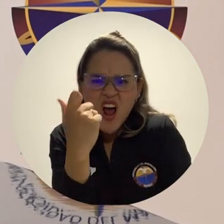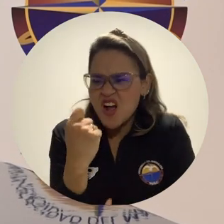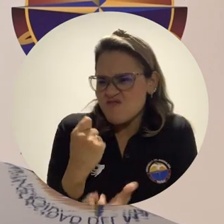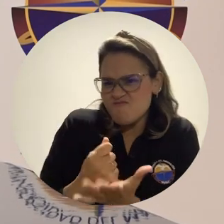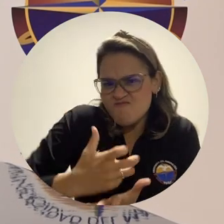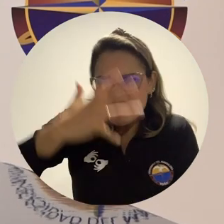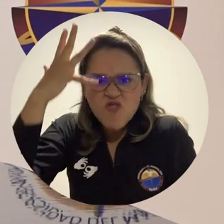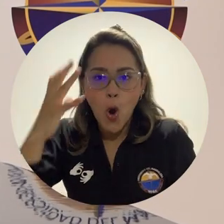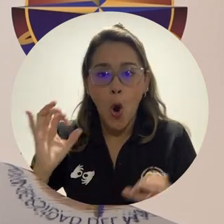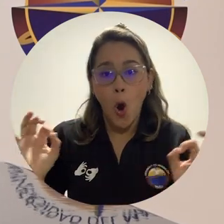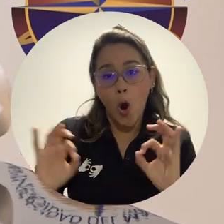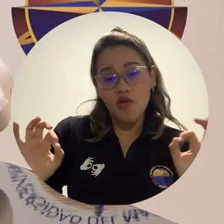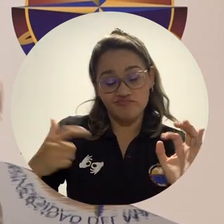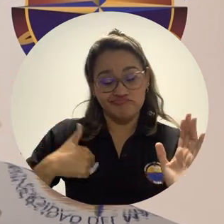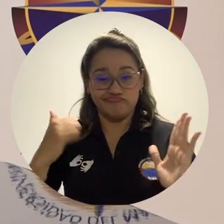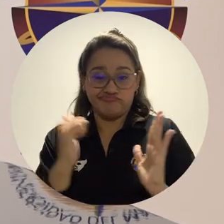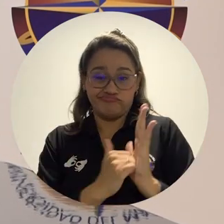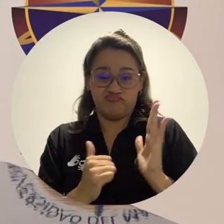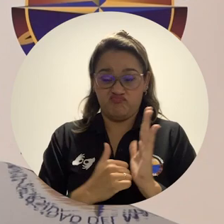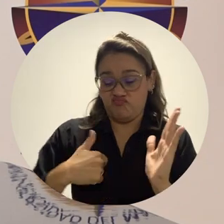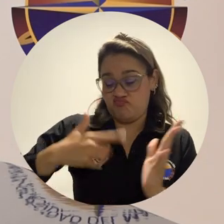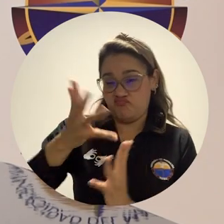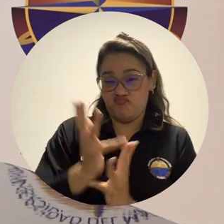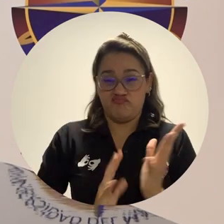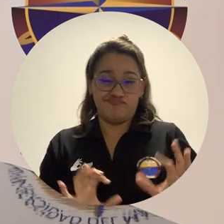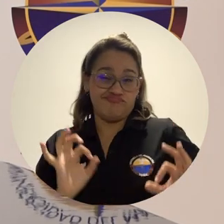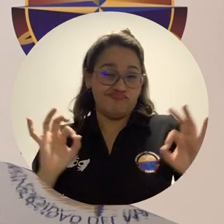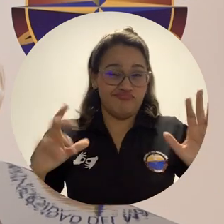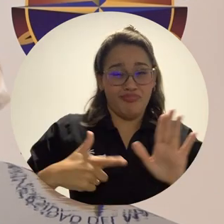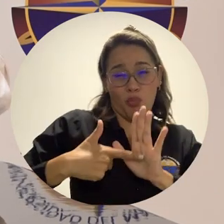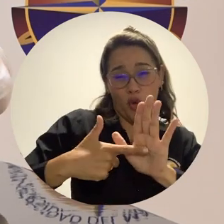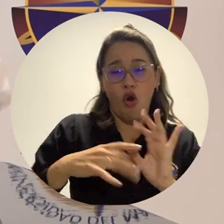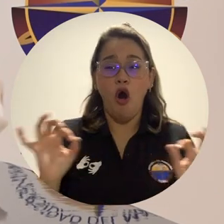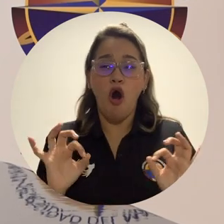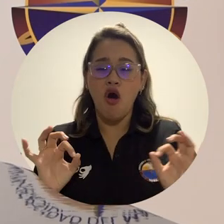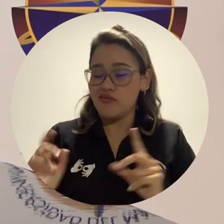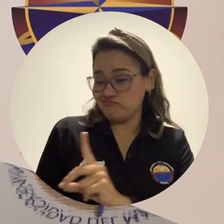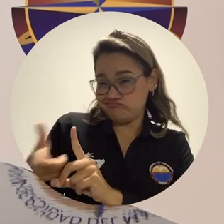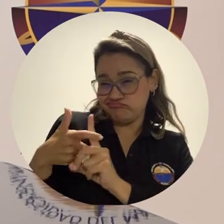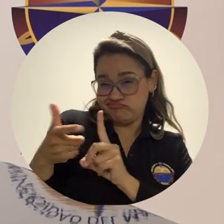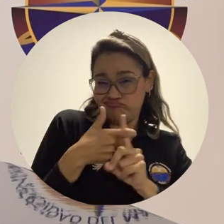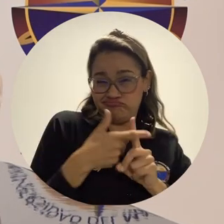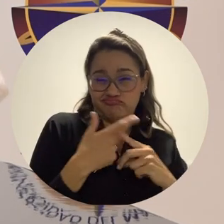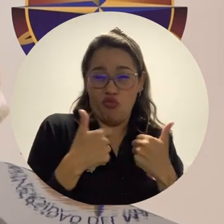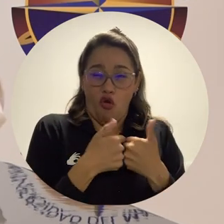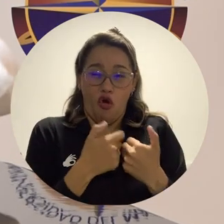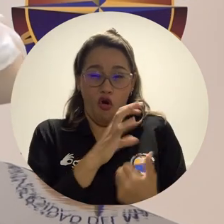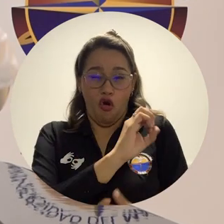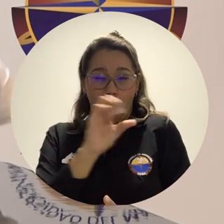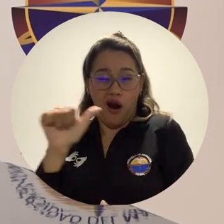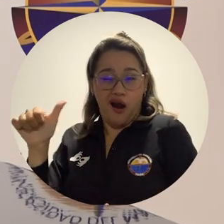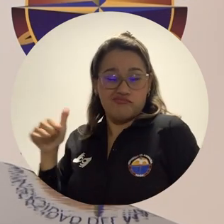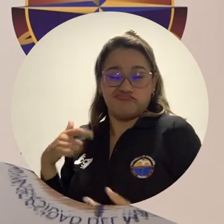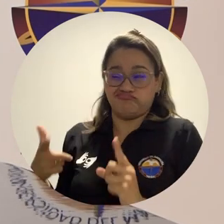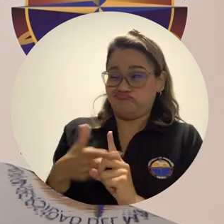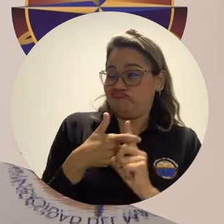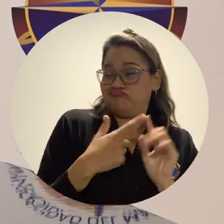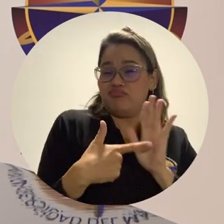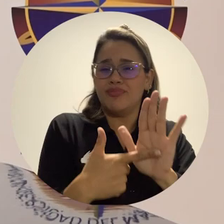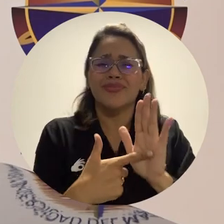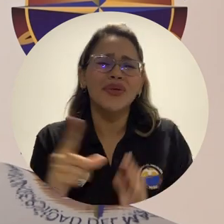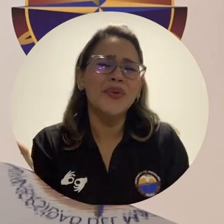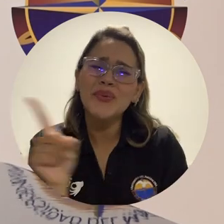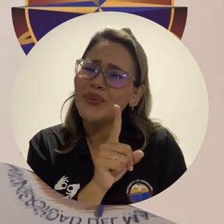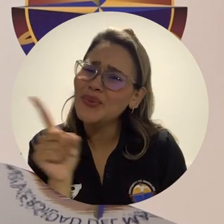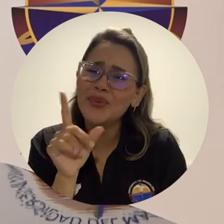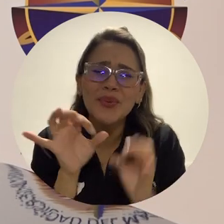en obtener un 5 en una asignatura, no está en tener más novias o novios, no está en viajar ni en acumular bienes materiales,